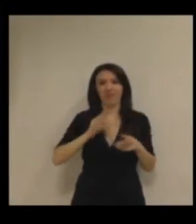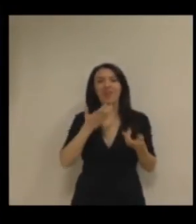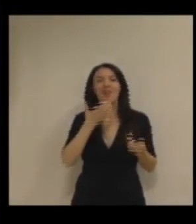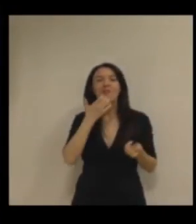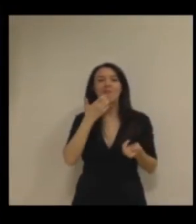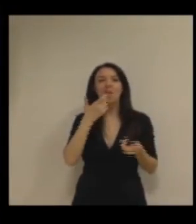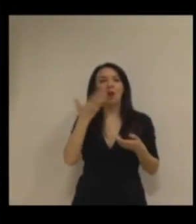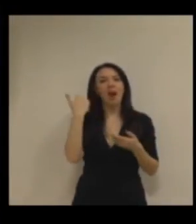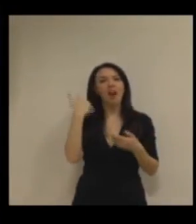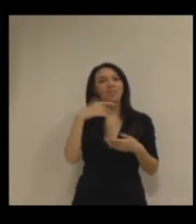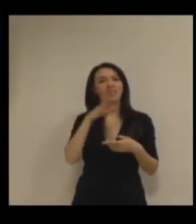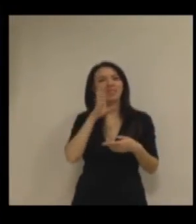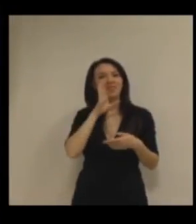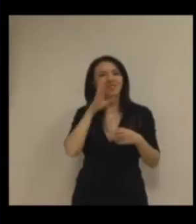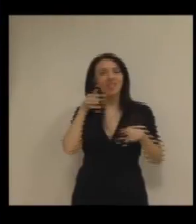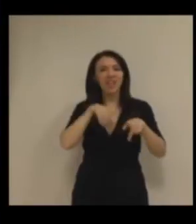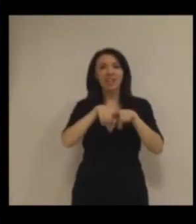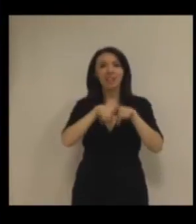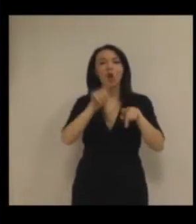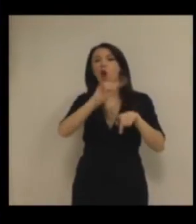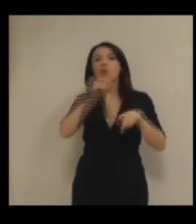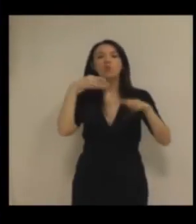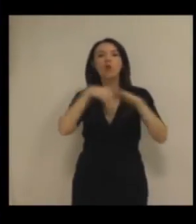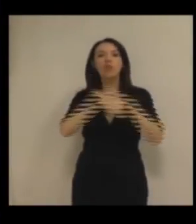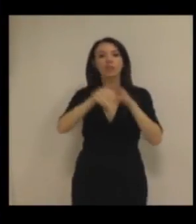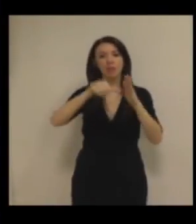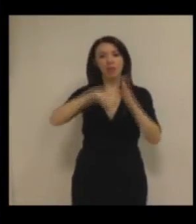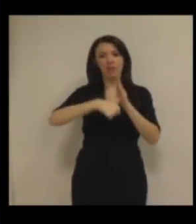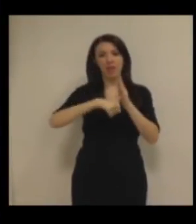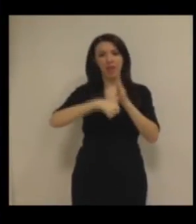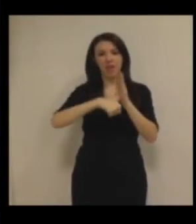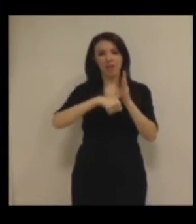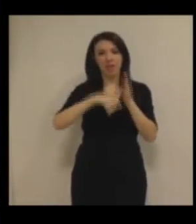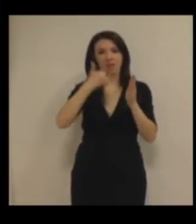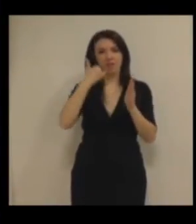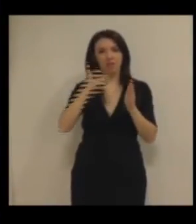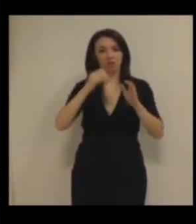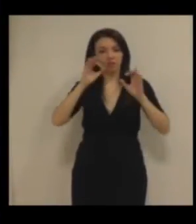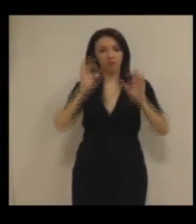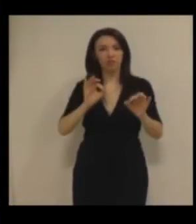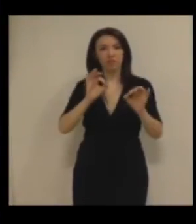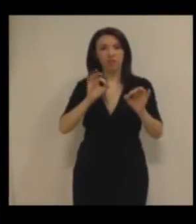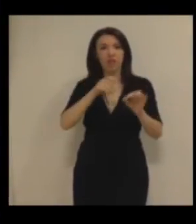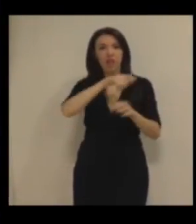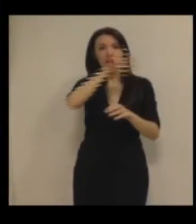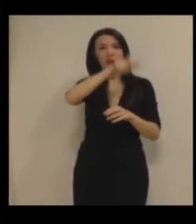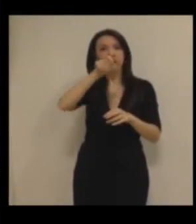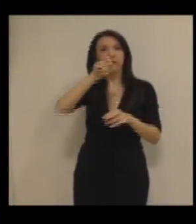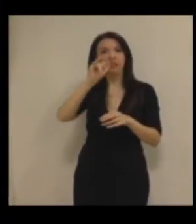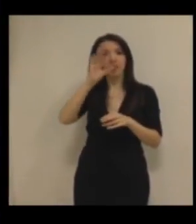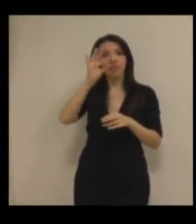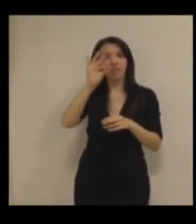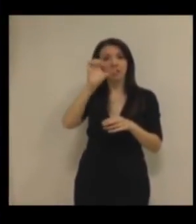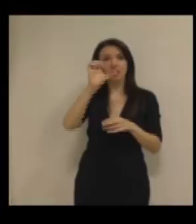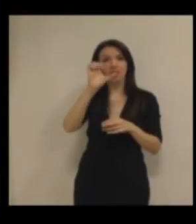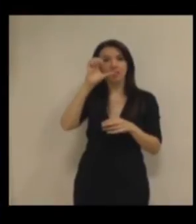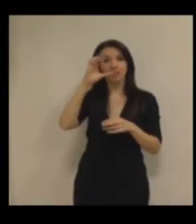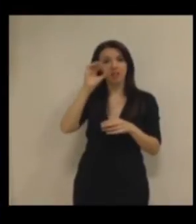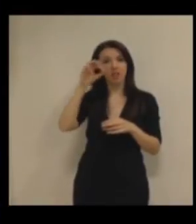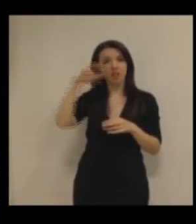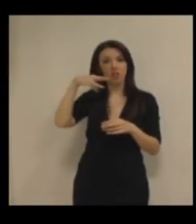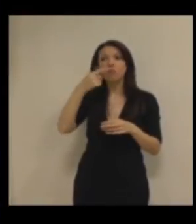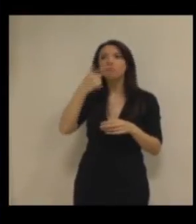yo antes he criticado la no accesibilidad del DNI electrónico, ¿no? Pues precisamente la gente de INTECO nos dijo, oye, ya hemos hecho